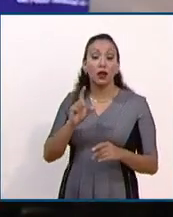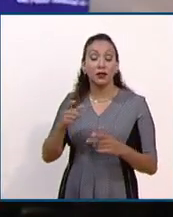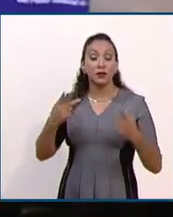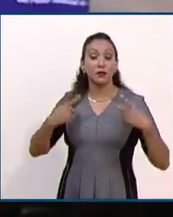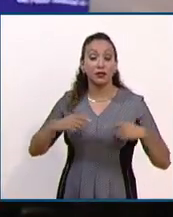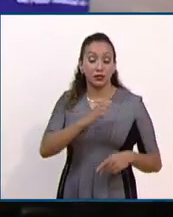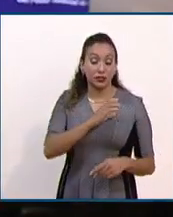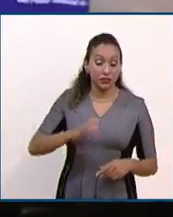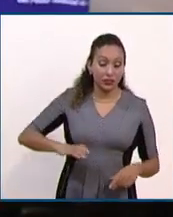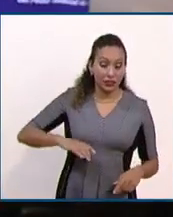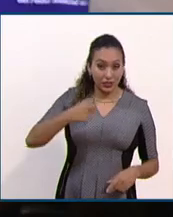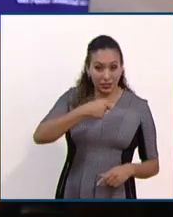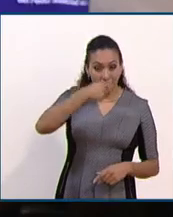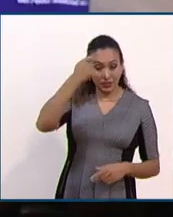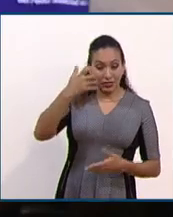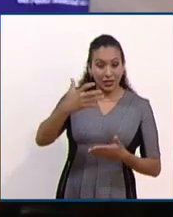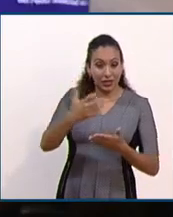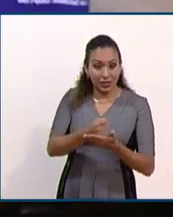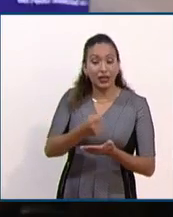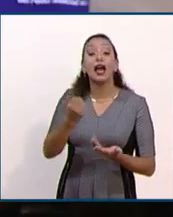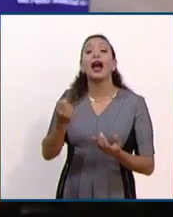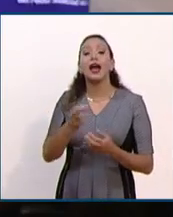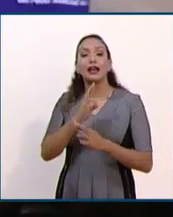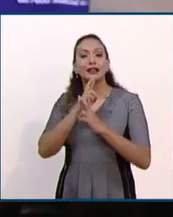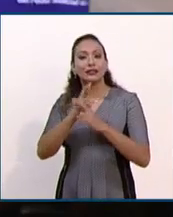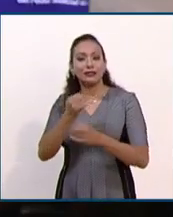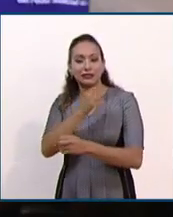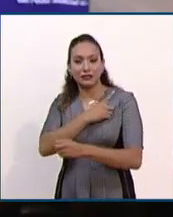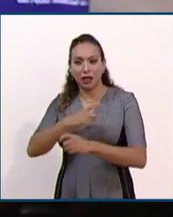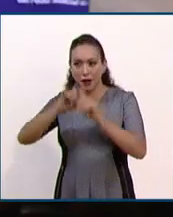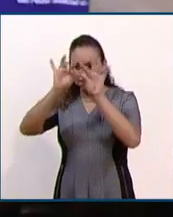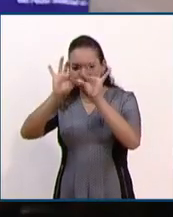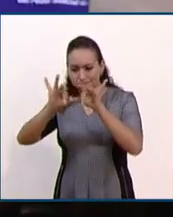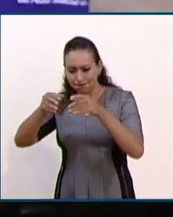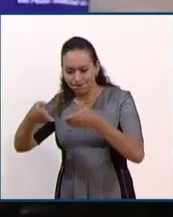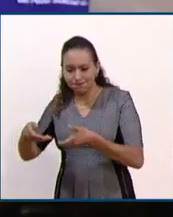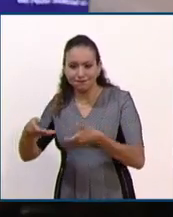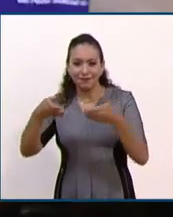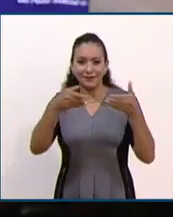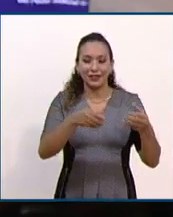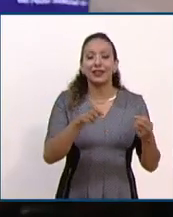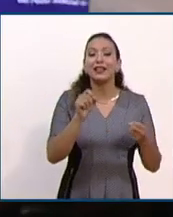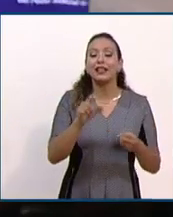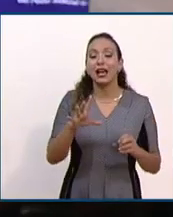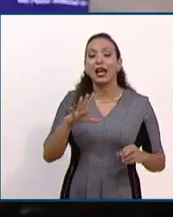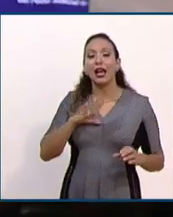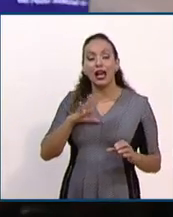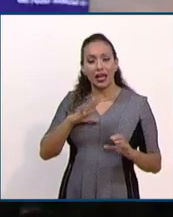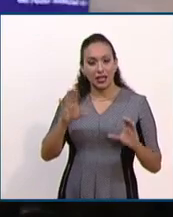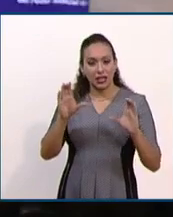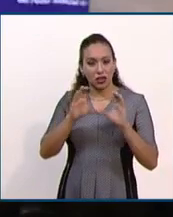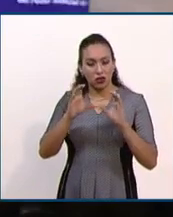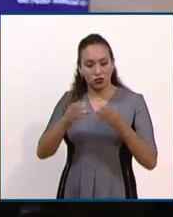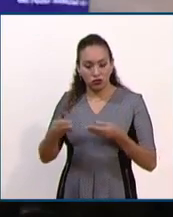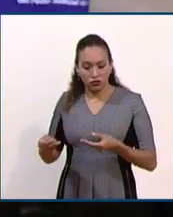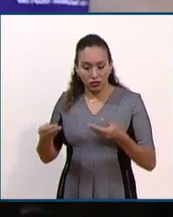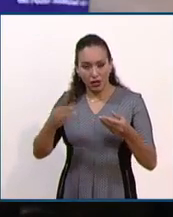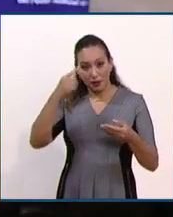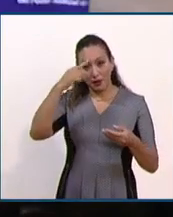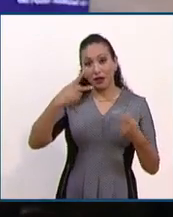dicha elección, así como de la calificación, declaración de validez y entrega de la constancia de mayoría a la o el candidato